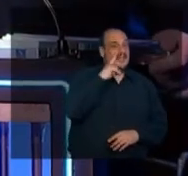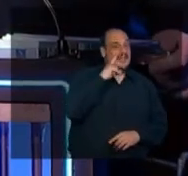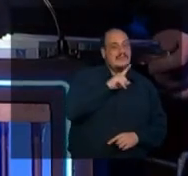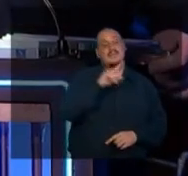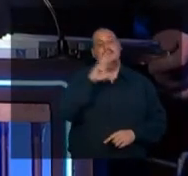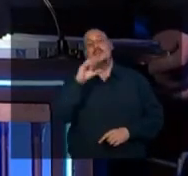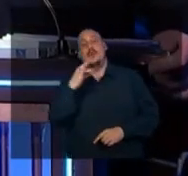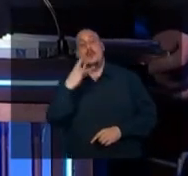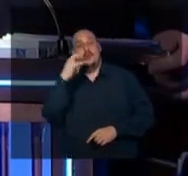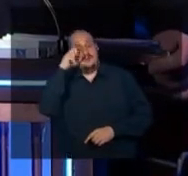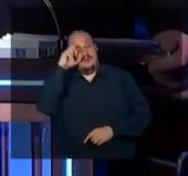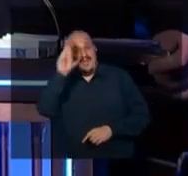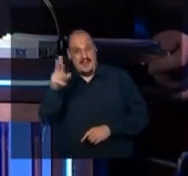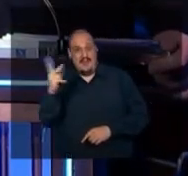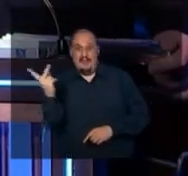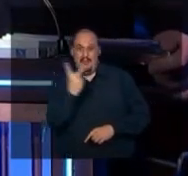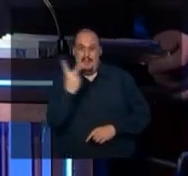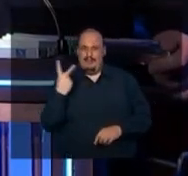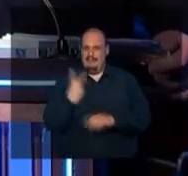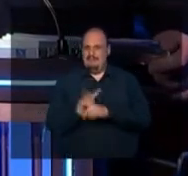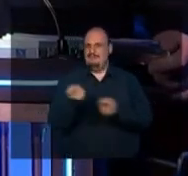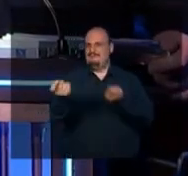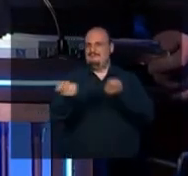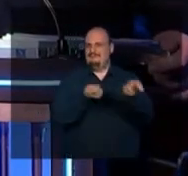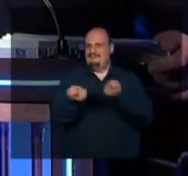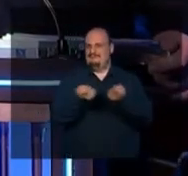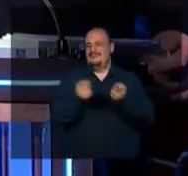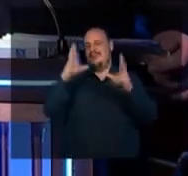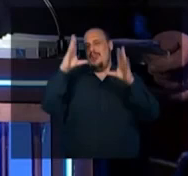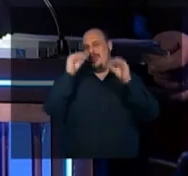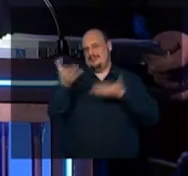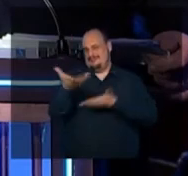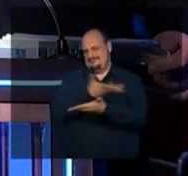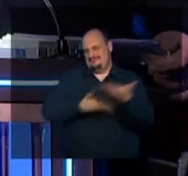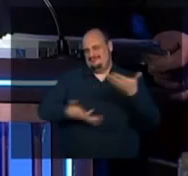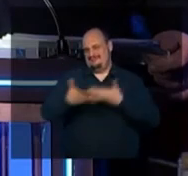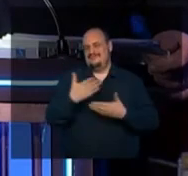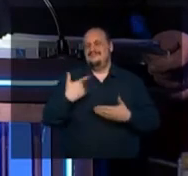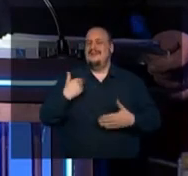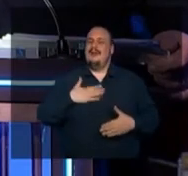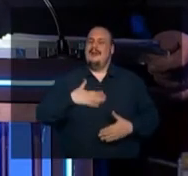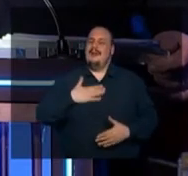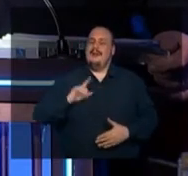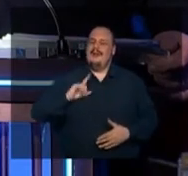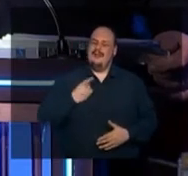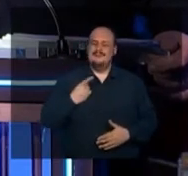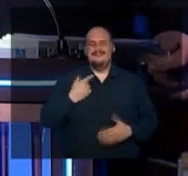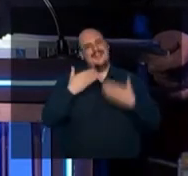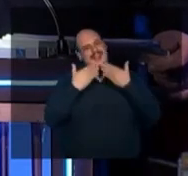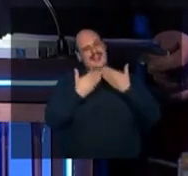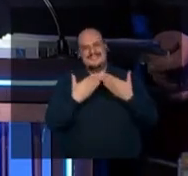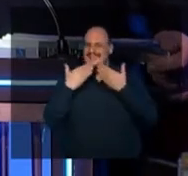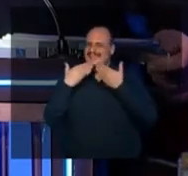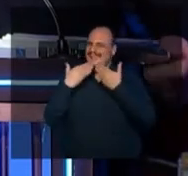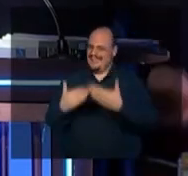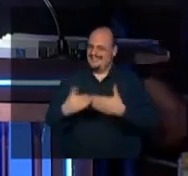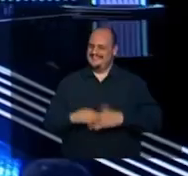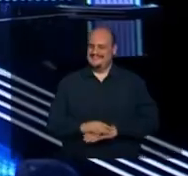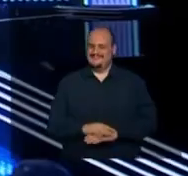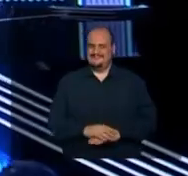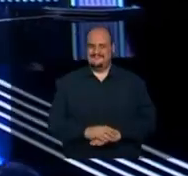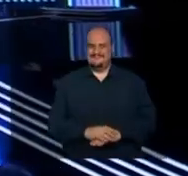Sergio rulier para compartir esta noche con ustedes ha sido un enorme placer muchísimas gracias un gusto muy grande